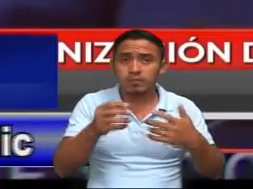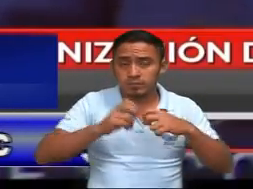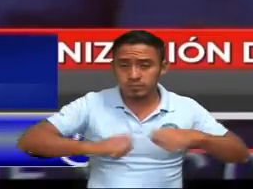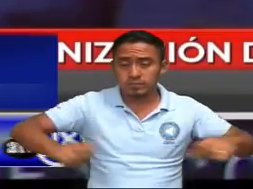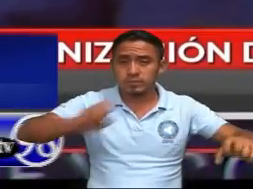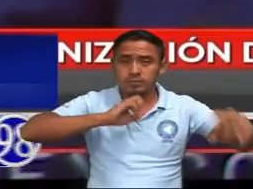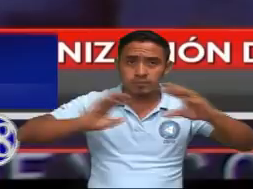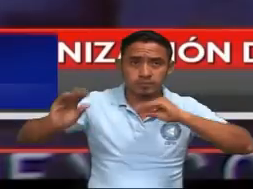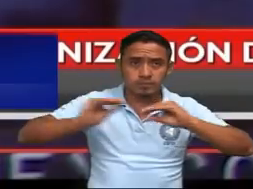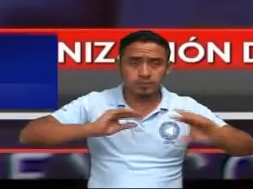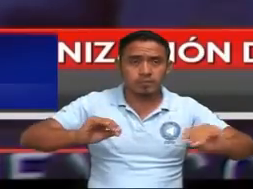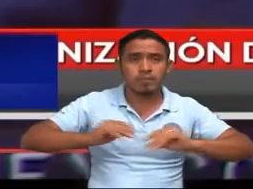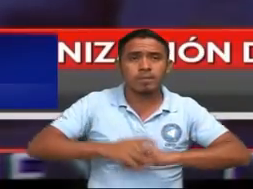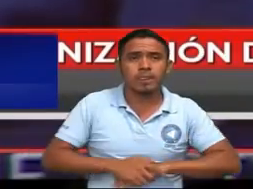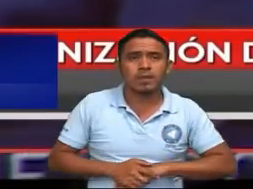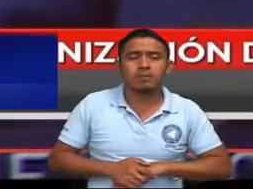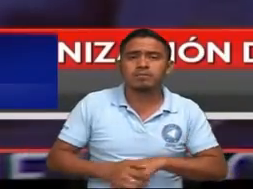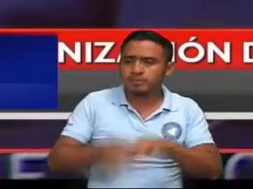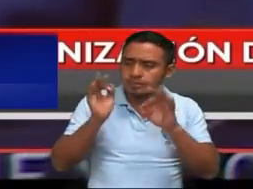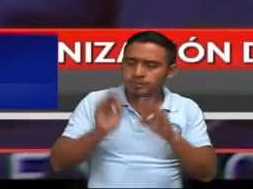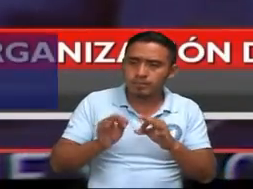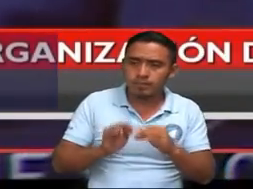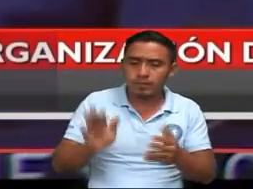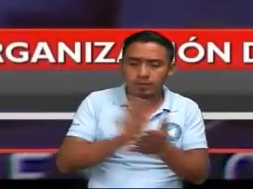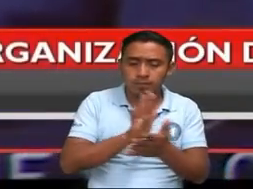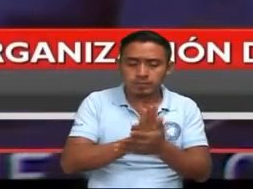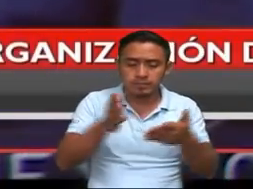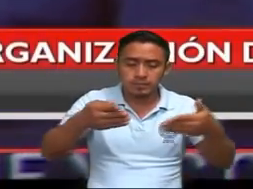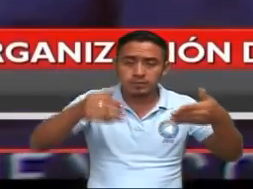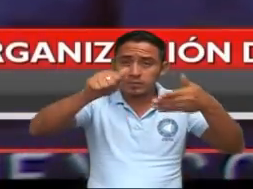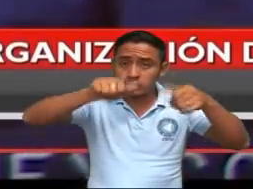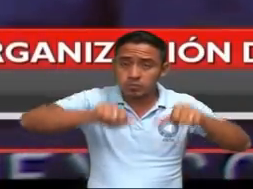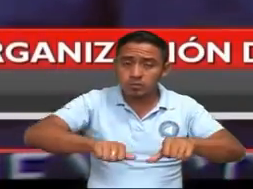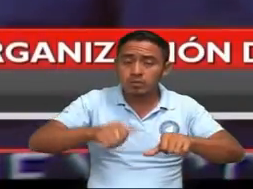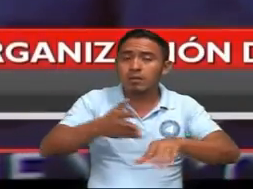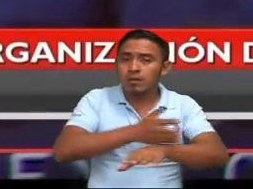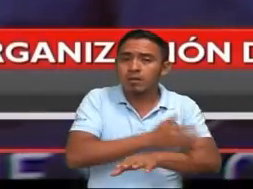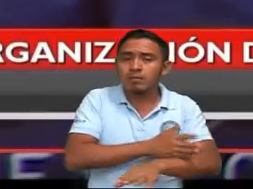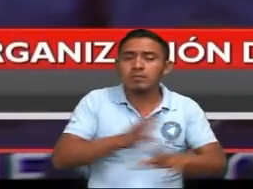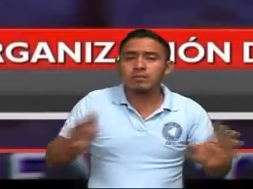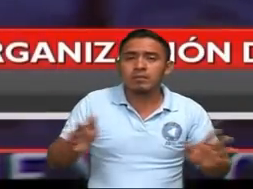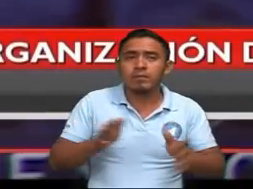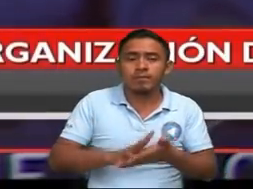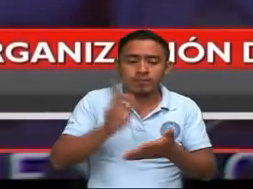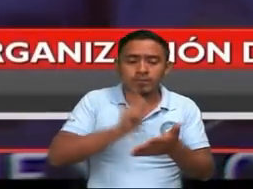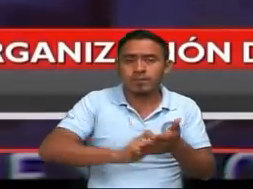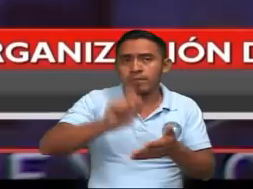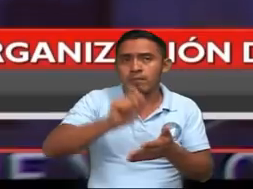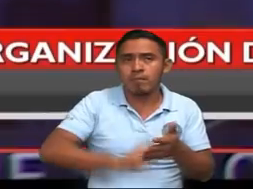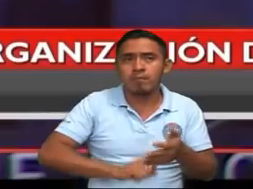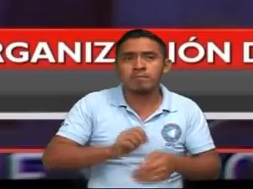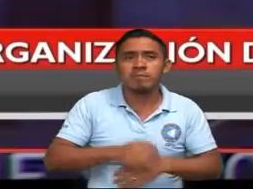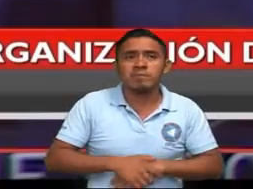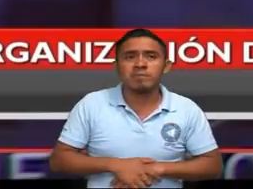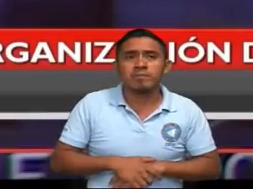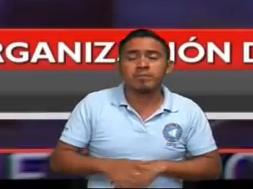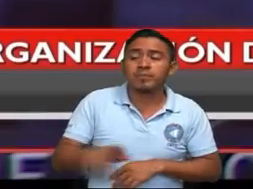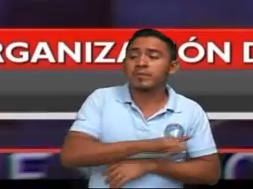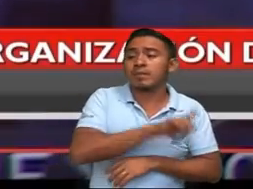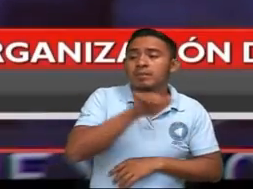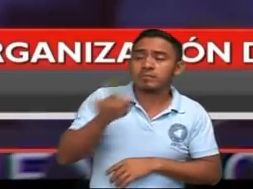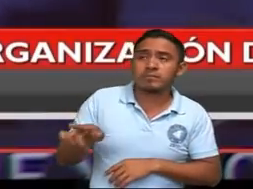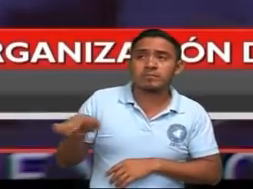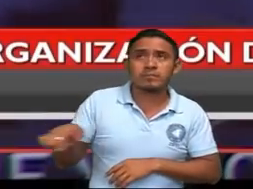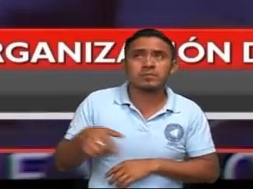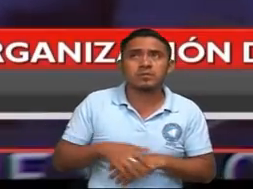de negociación, cumpliendo con la hoja de ruta acordada y firmada. Por el contrario,